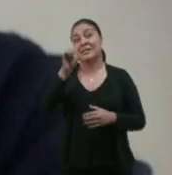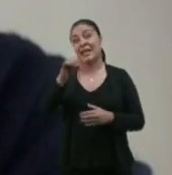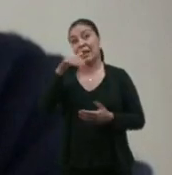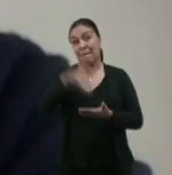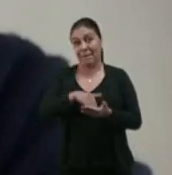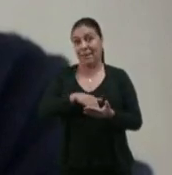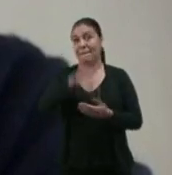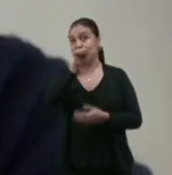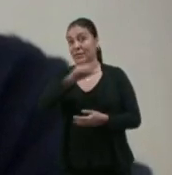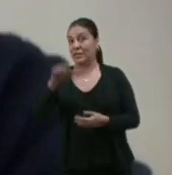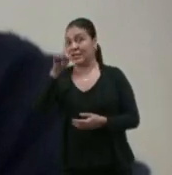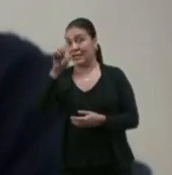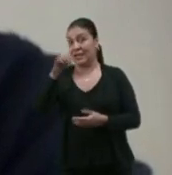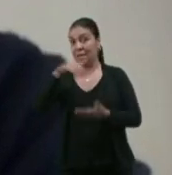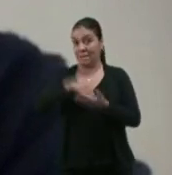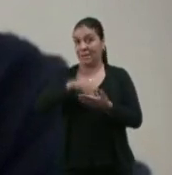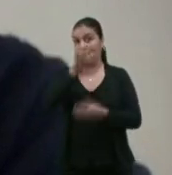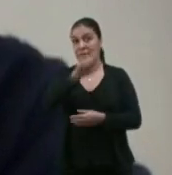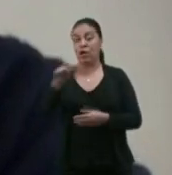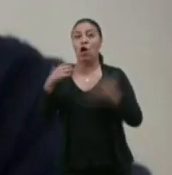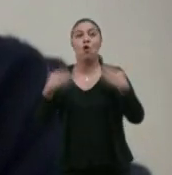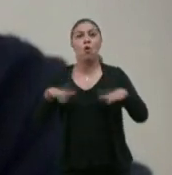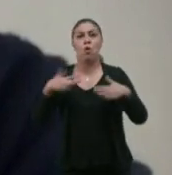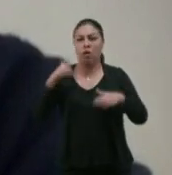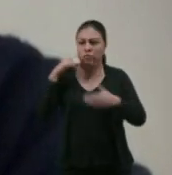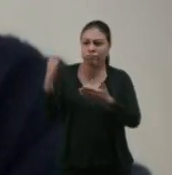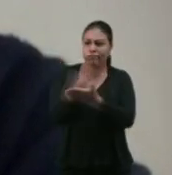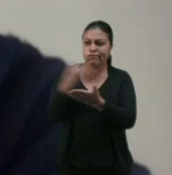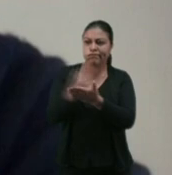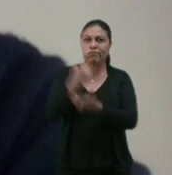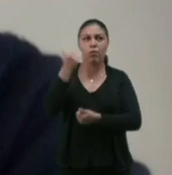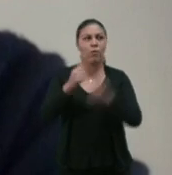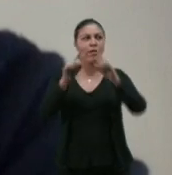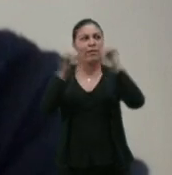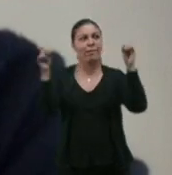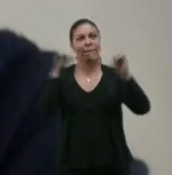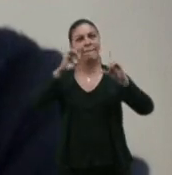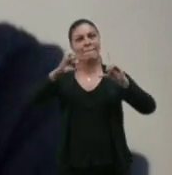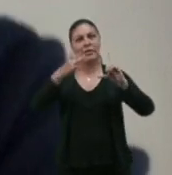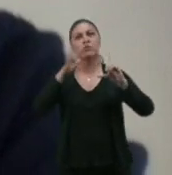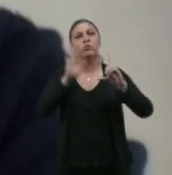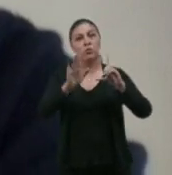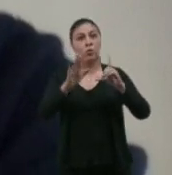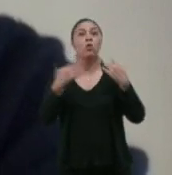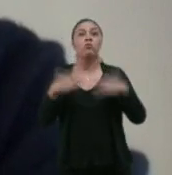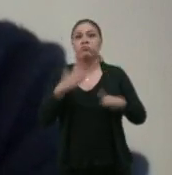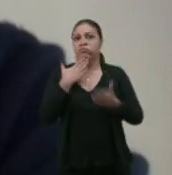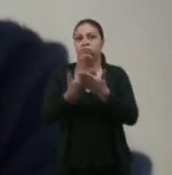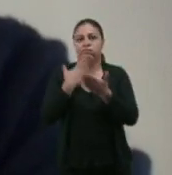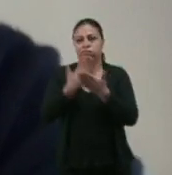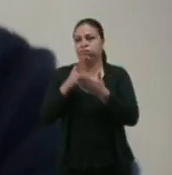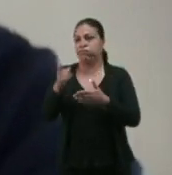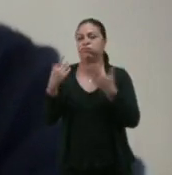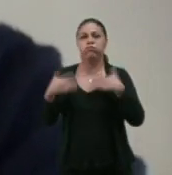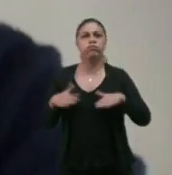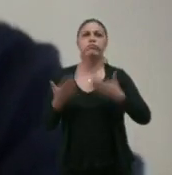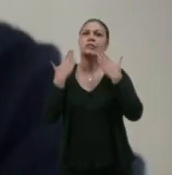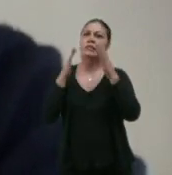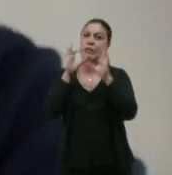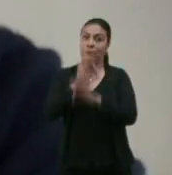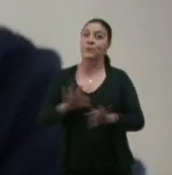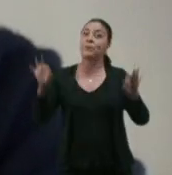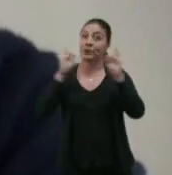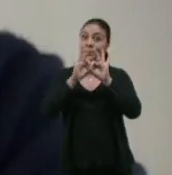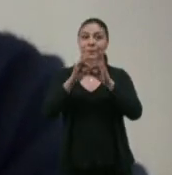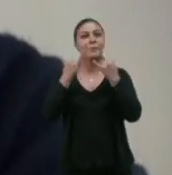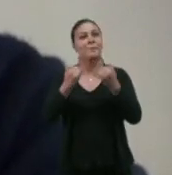viven gracias a sus ventas a través de la plataforma. Y esto, nosotros lo que decimos siempre